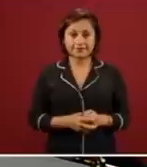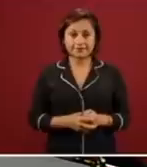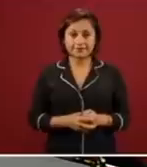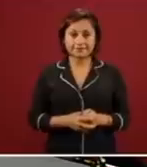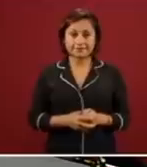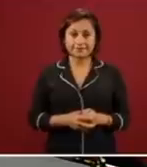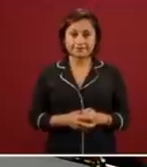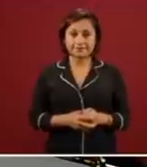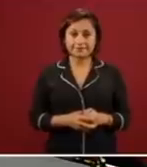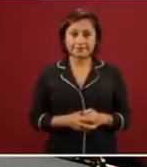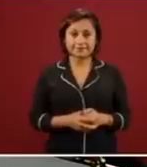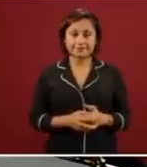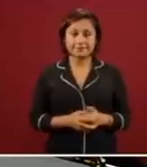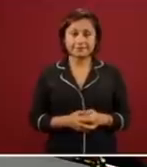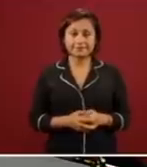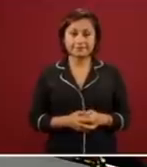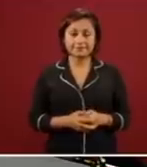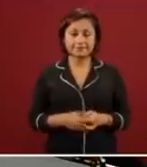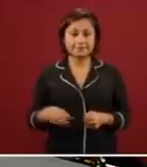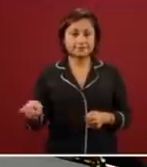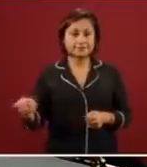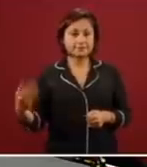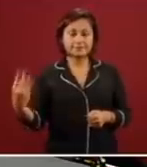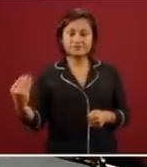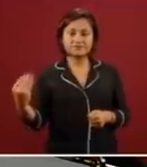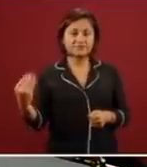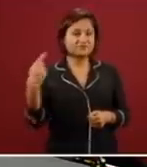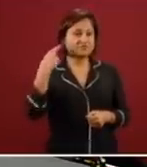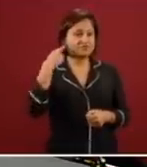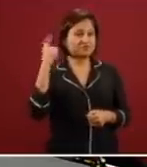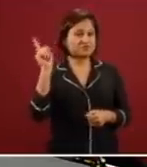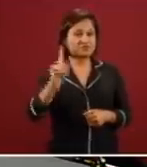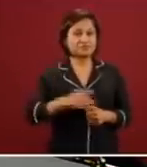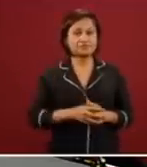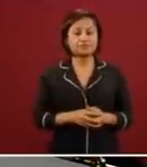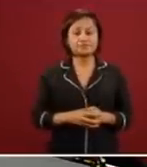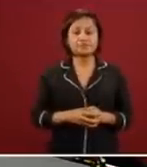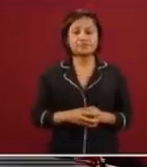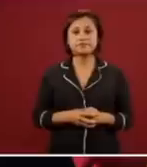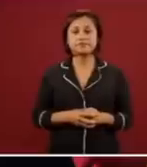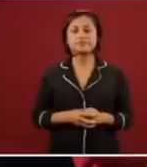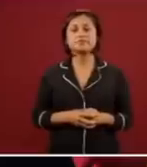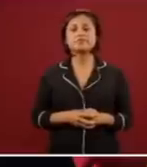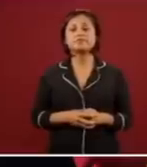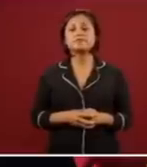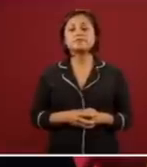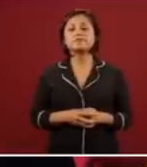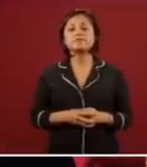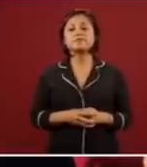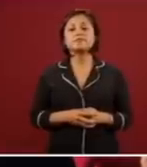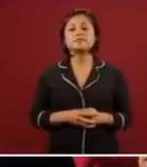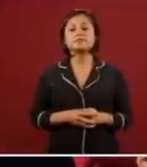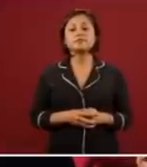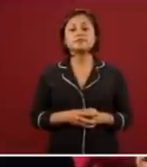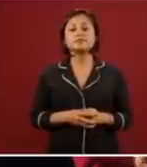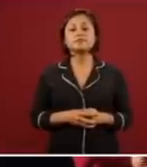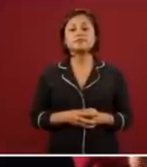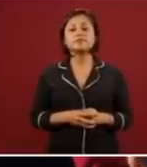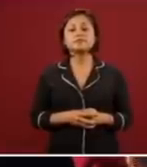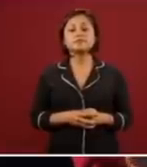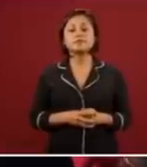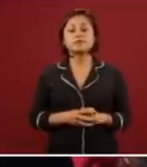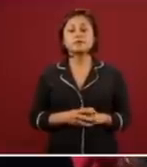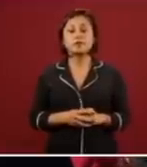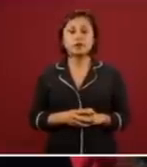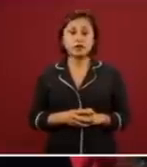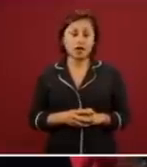se detallan cuáles son los motivos graves, solo son dos párrafos y no se detalla. Sí, pero ya con eso. Son